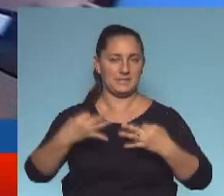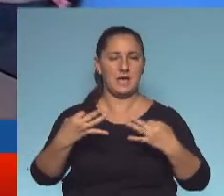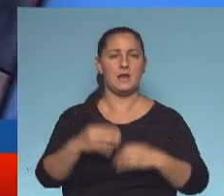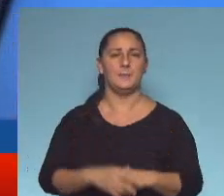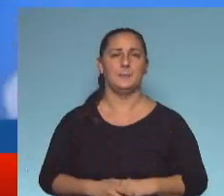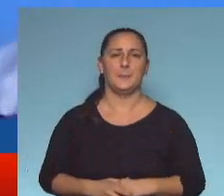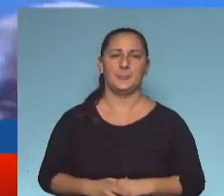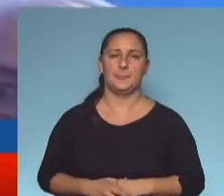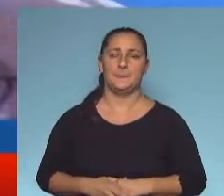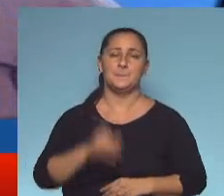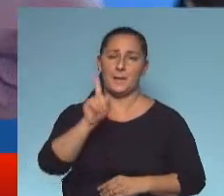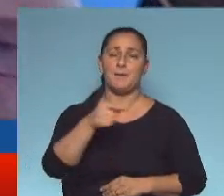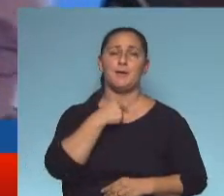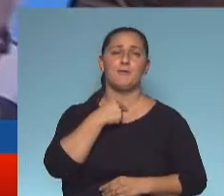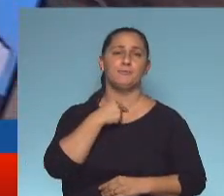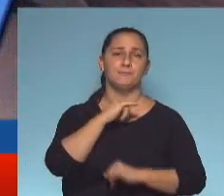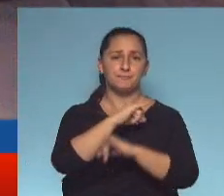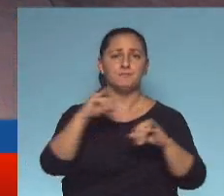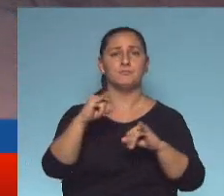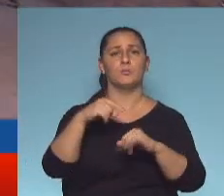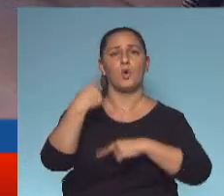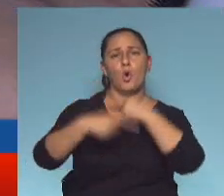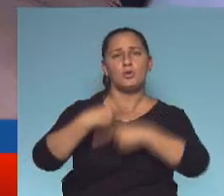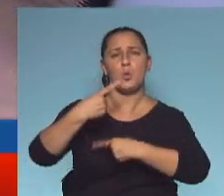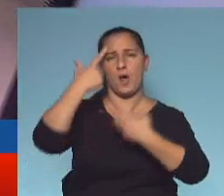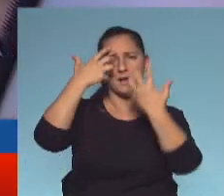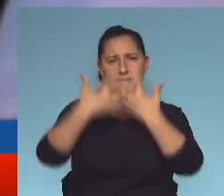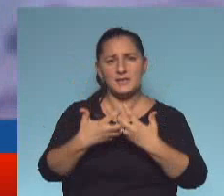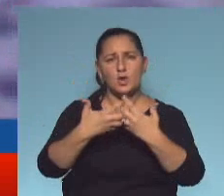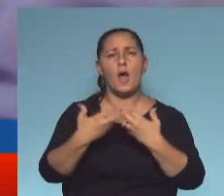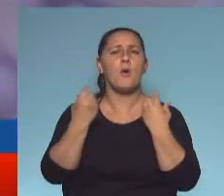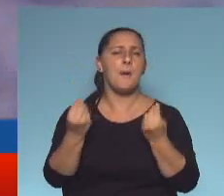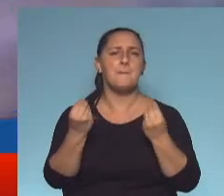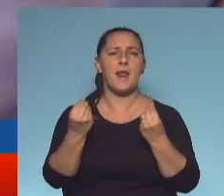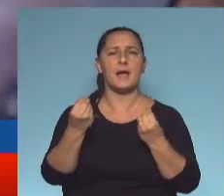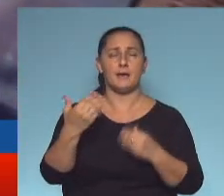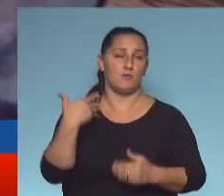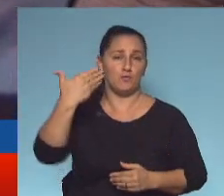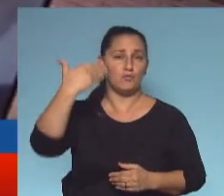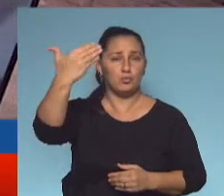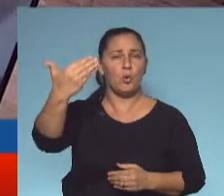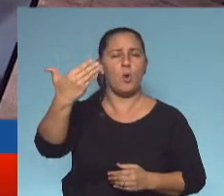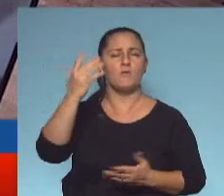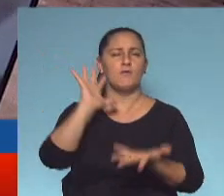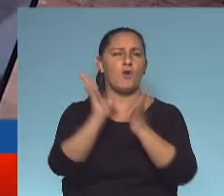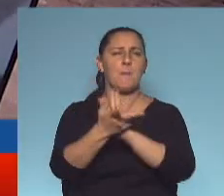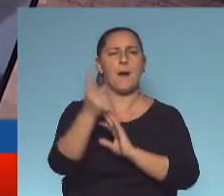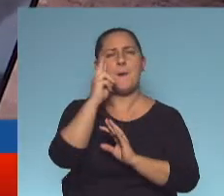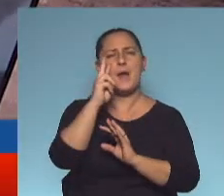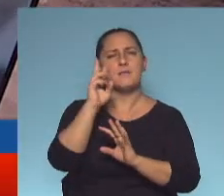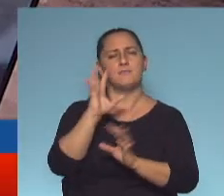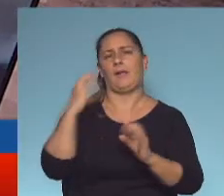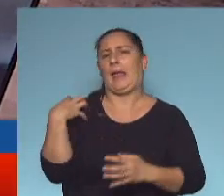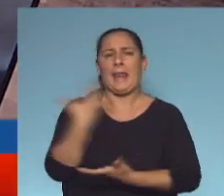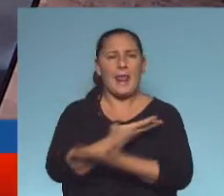quisiera animar a seguir en la senda de reflexión para diseñar de cara al futuro una visión integral de medio y largo